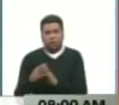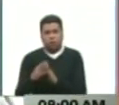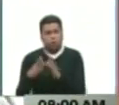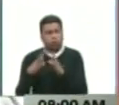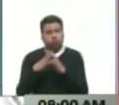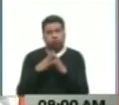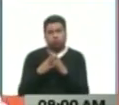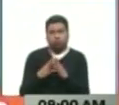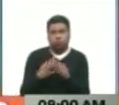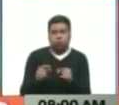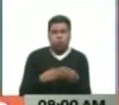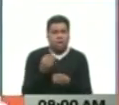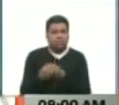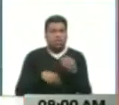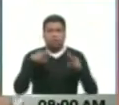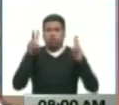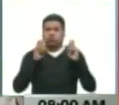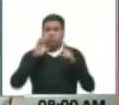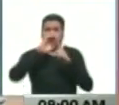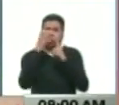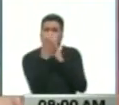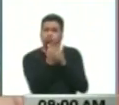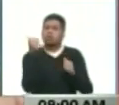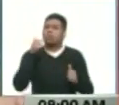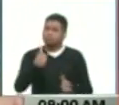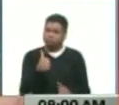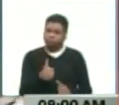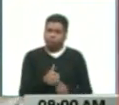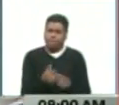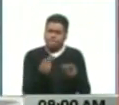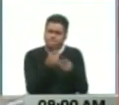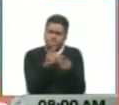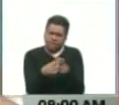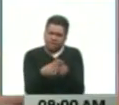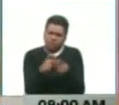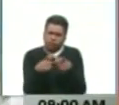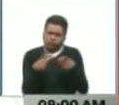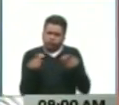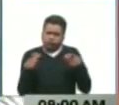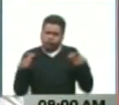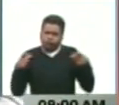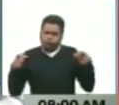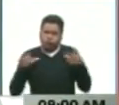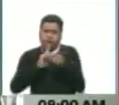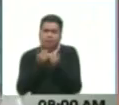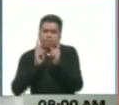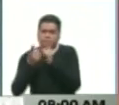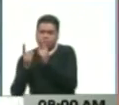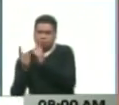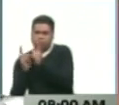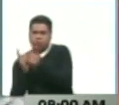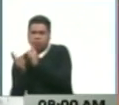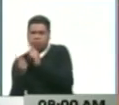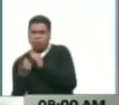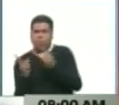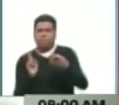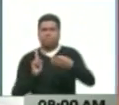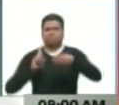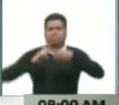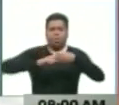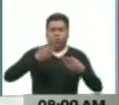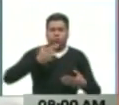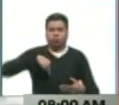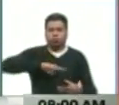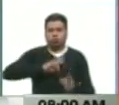país, configurando identidades desde lo micro hasta lo más universal de nuestra venezolanidad y trascendiendo la venezolanidad para incorporarnos en la